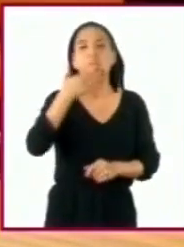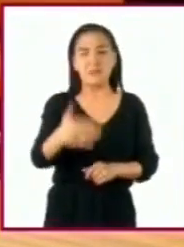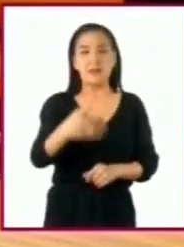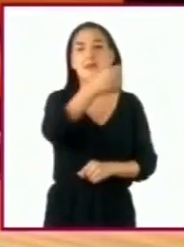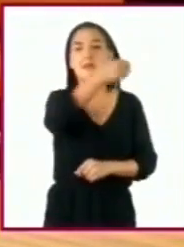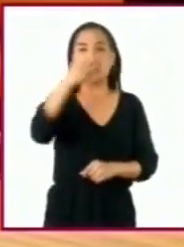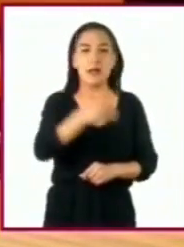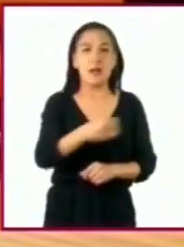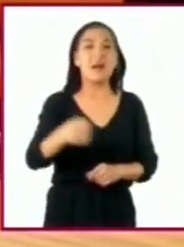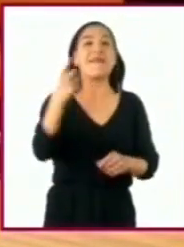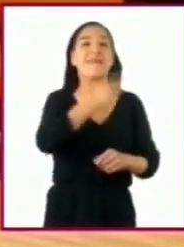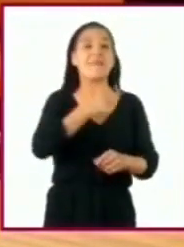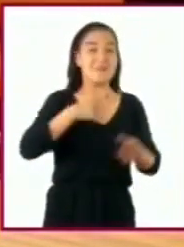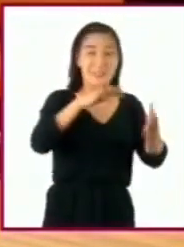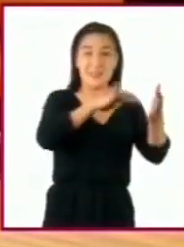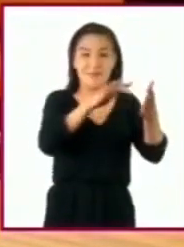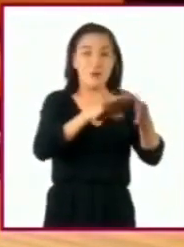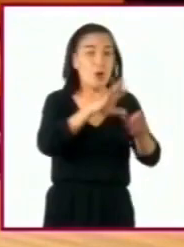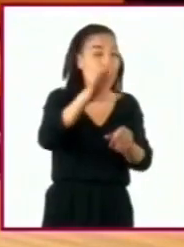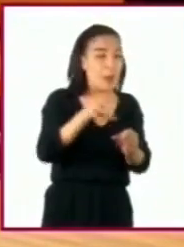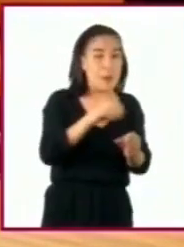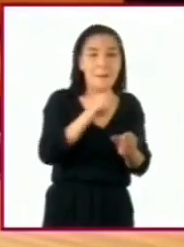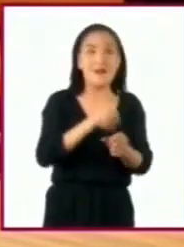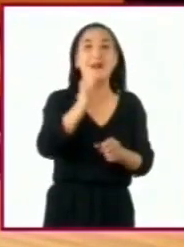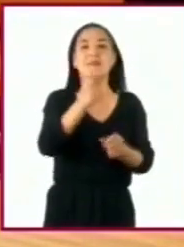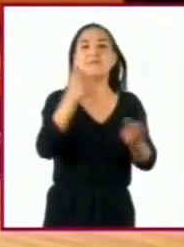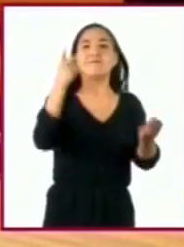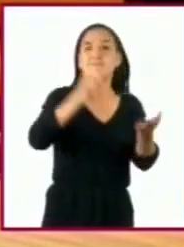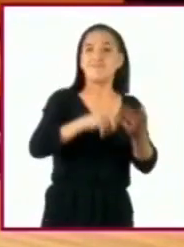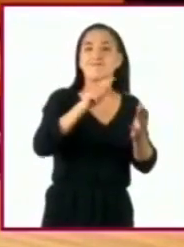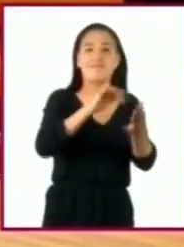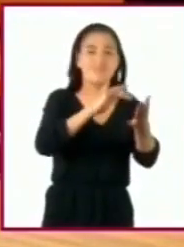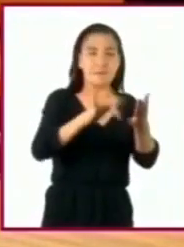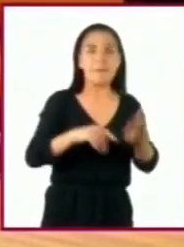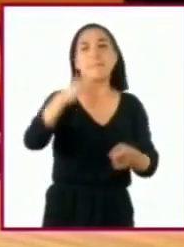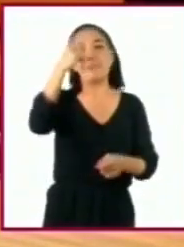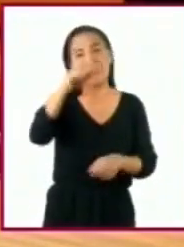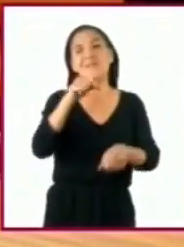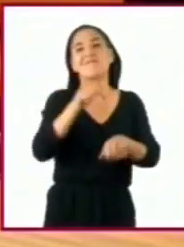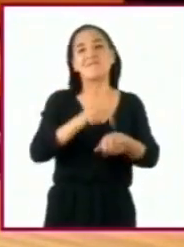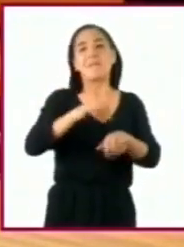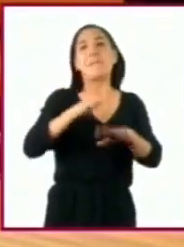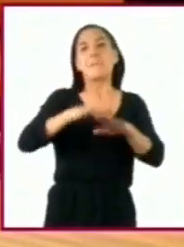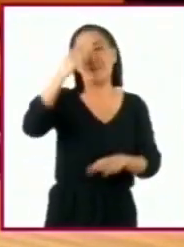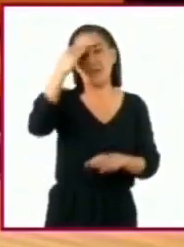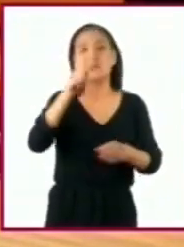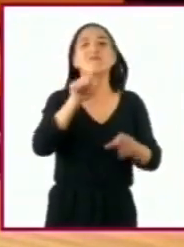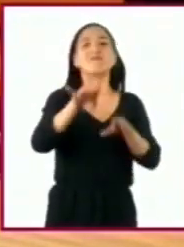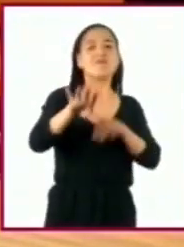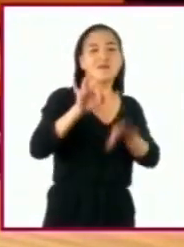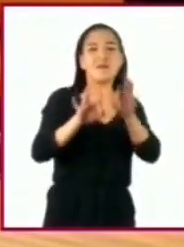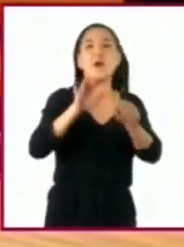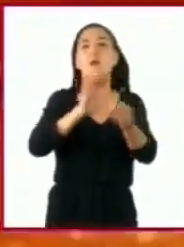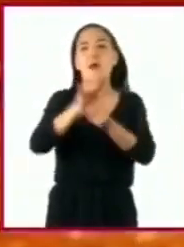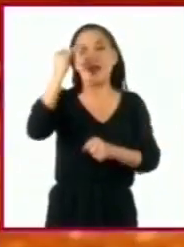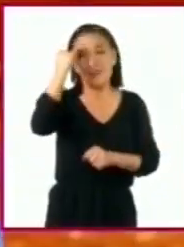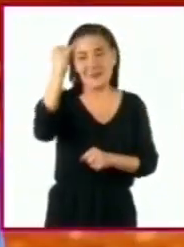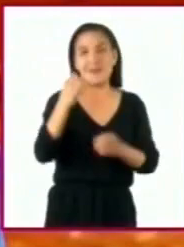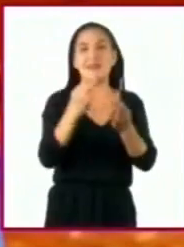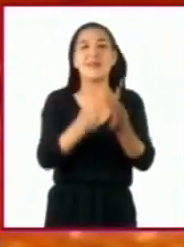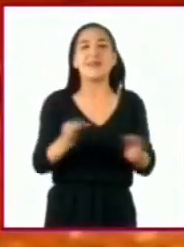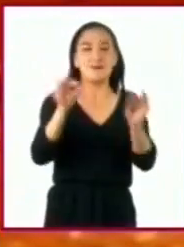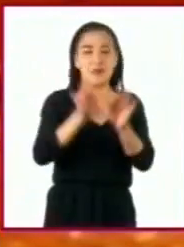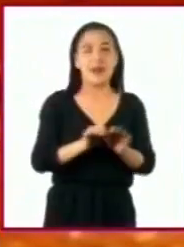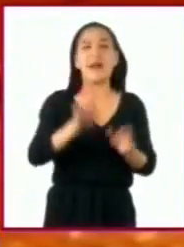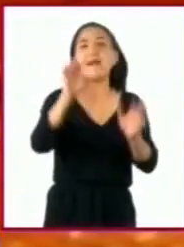necesita hacer una lectura completa de todo su contenido, por lo que se requiere de más tiempo para identificar las ideas principales. Por